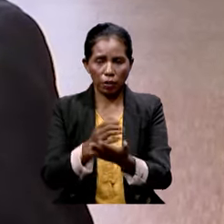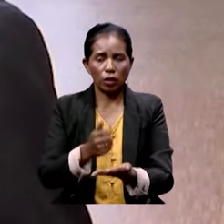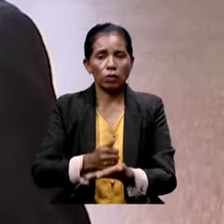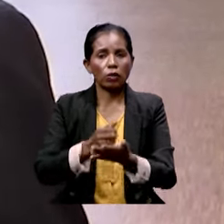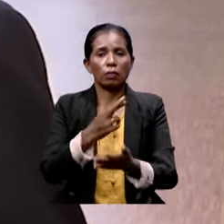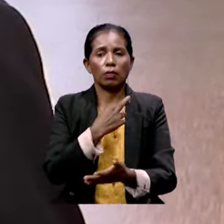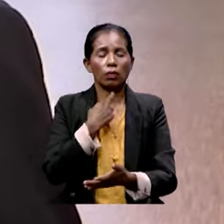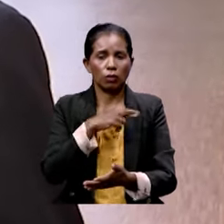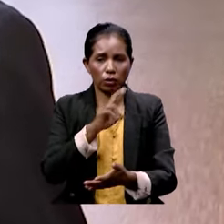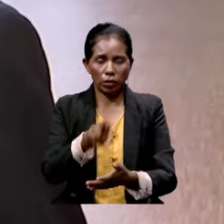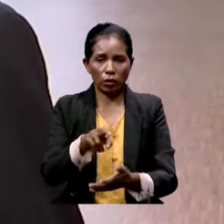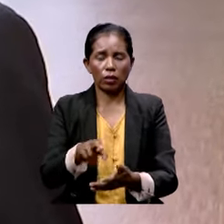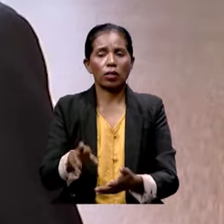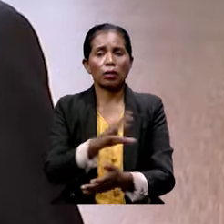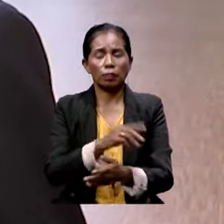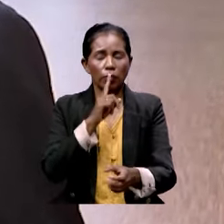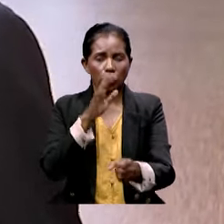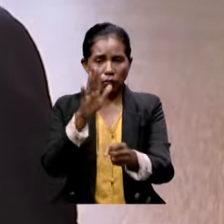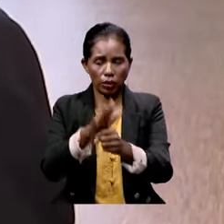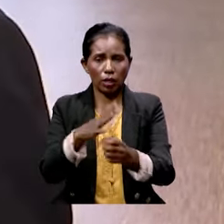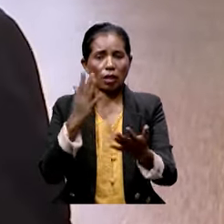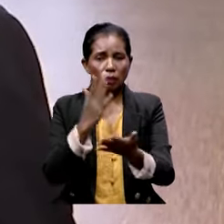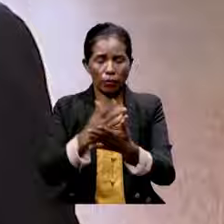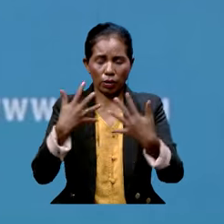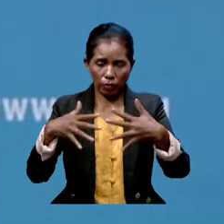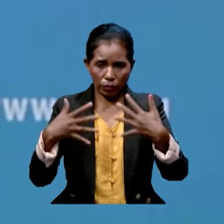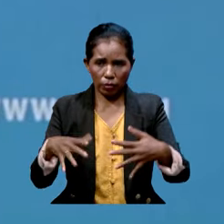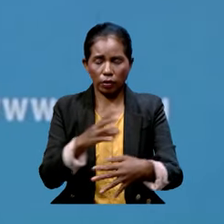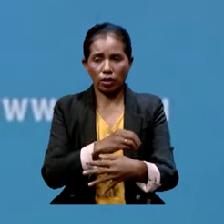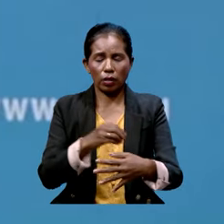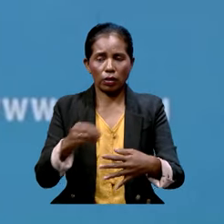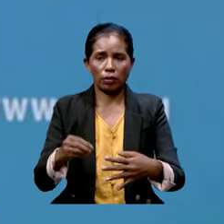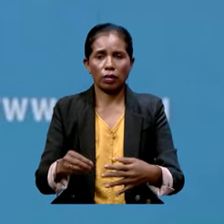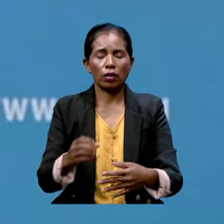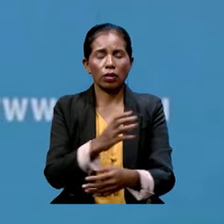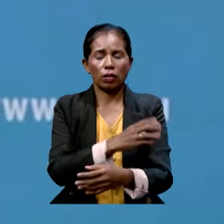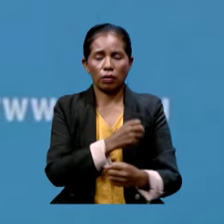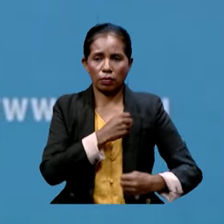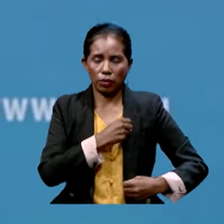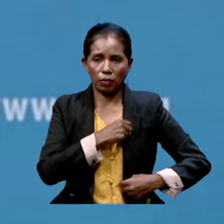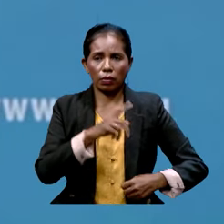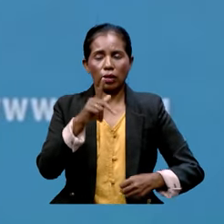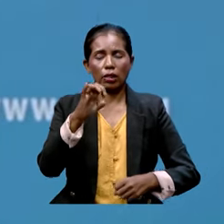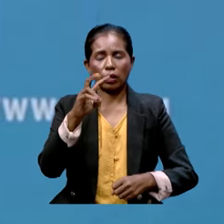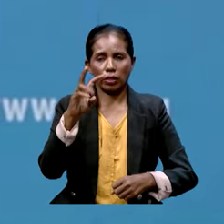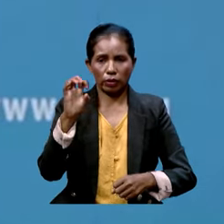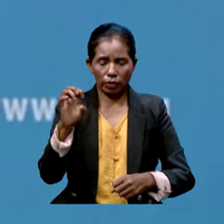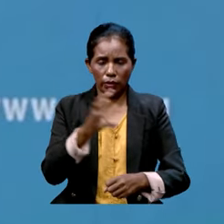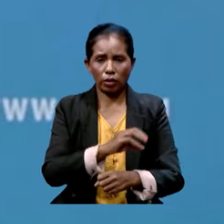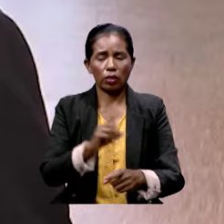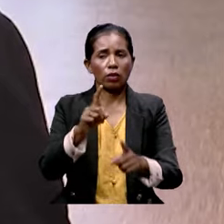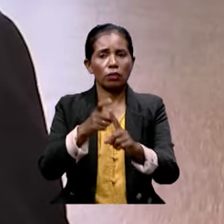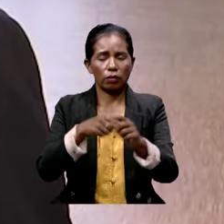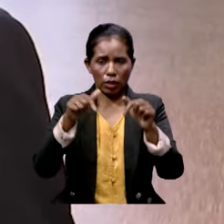Ucrania. No Rusia mos promete se para funo, care parte Occidente a para fornecimiento militar a Kiev. Y en ese fulano,